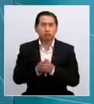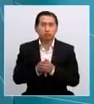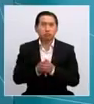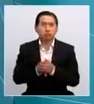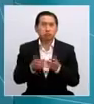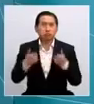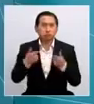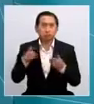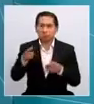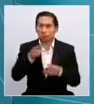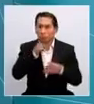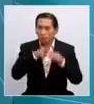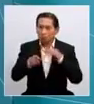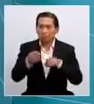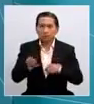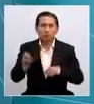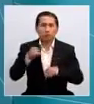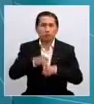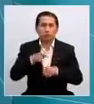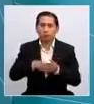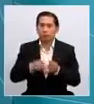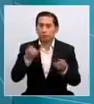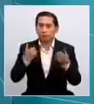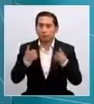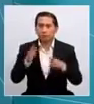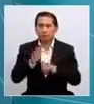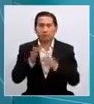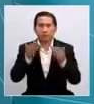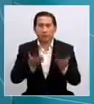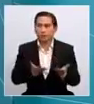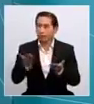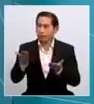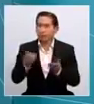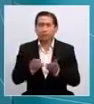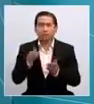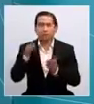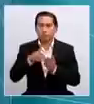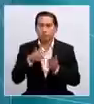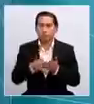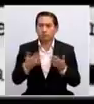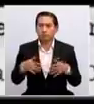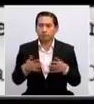una evasión de impuestos, según este informe que le presentamos ahora, millonaria.